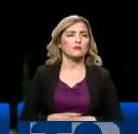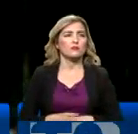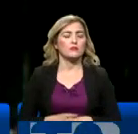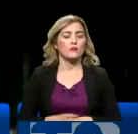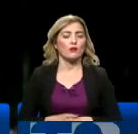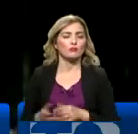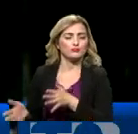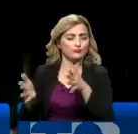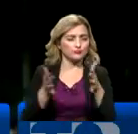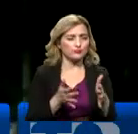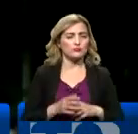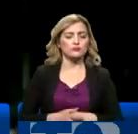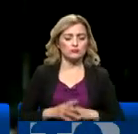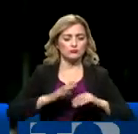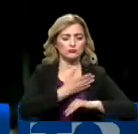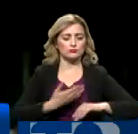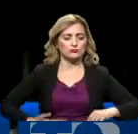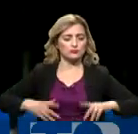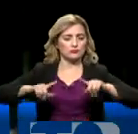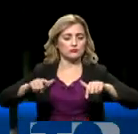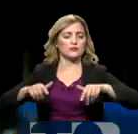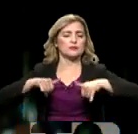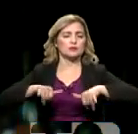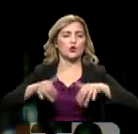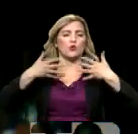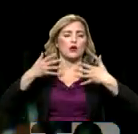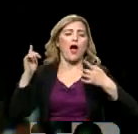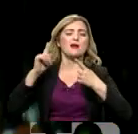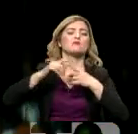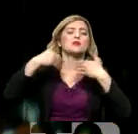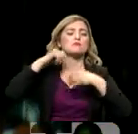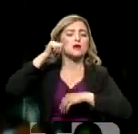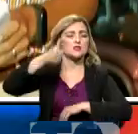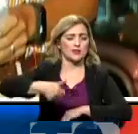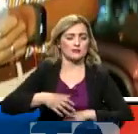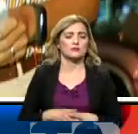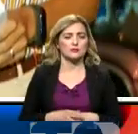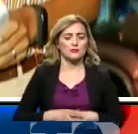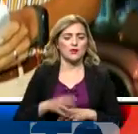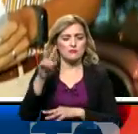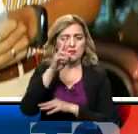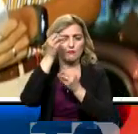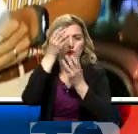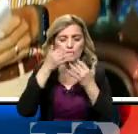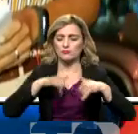Guayaquil al menos hasta mañana. Nosotros les tendremos toda la información en las emisiones de este viernes. Damos paso a estudios. Buenas noches.